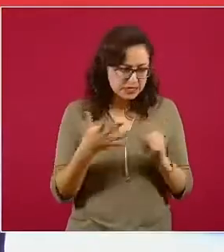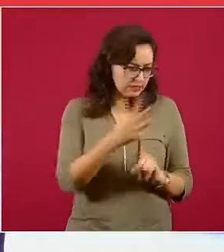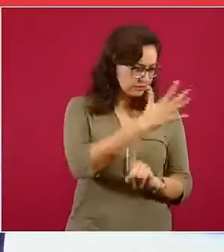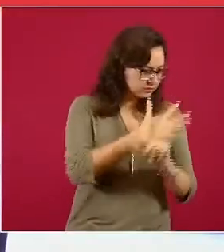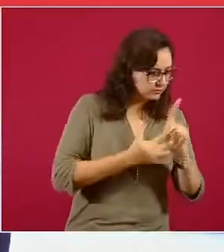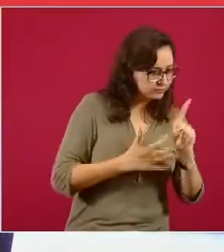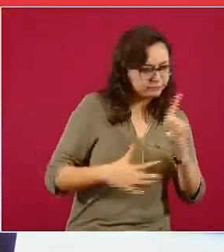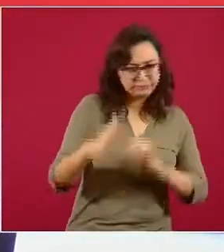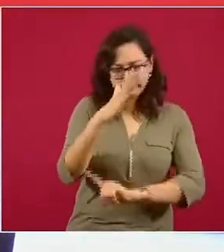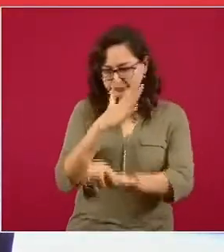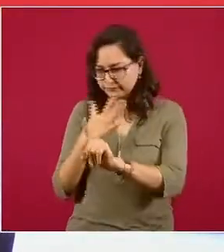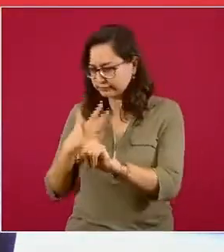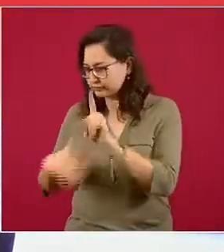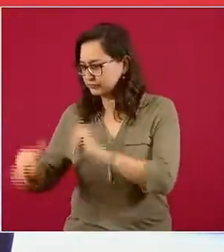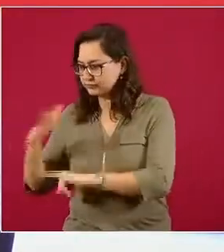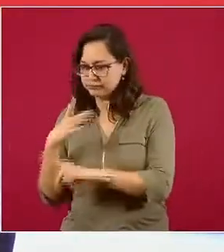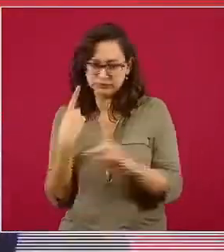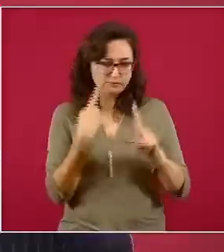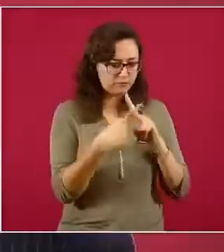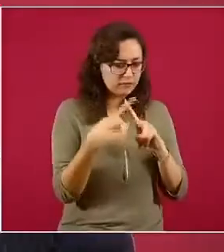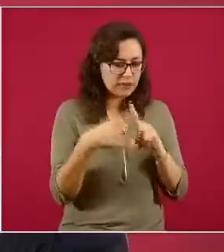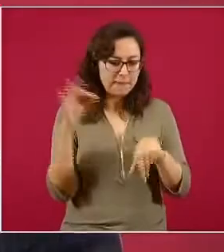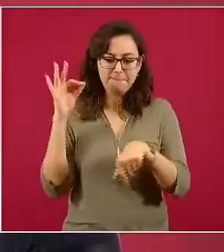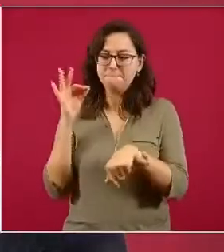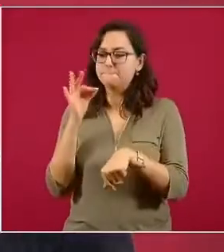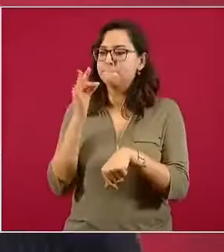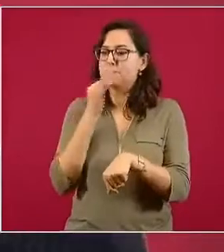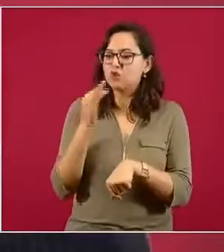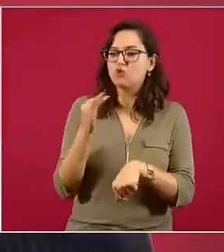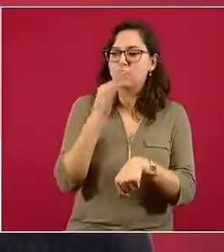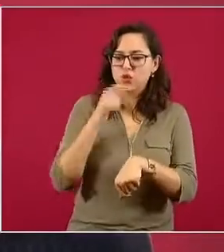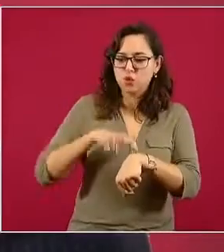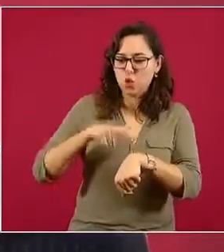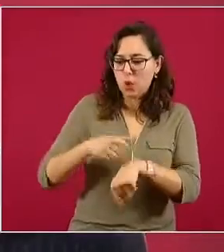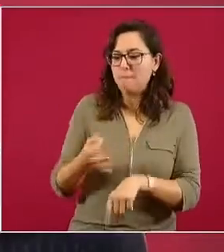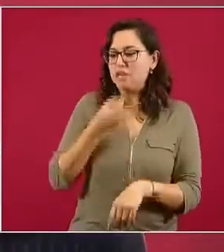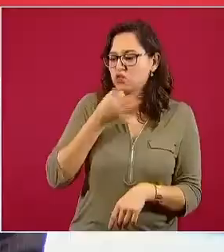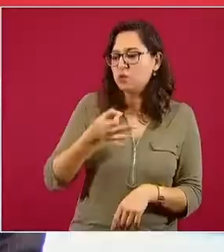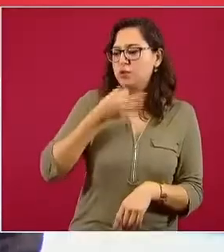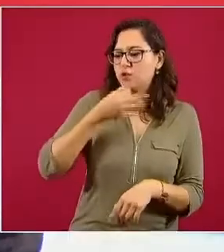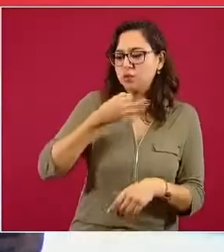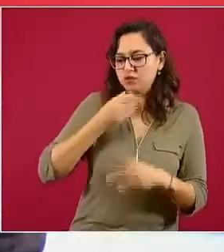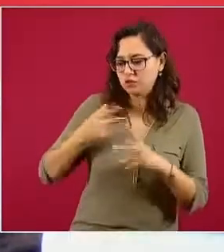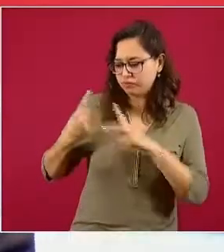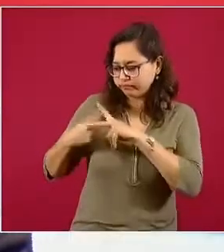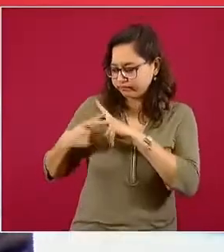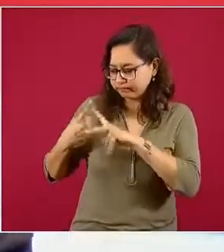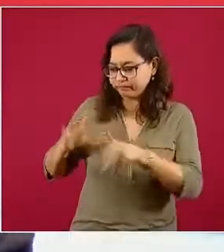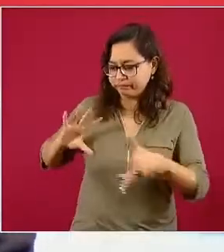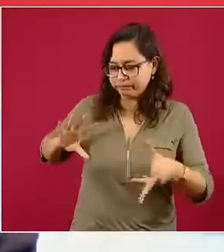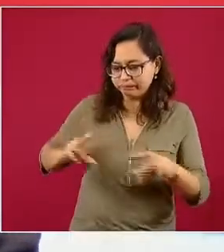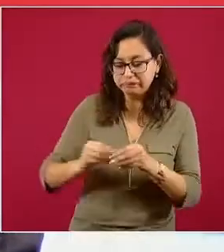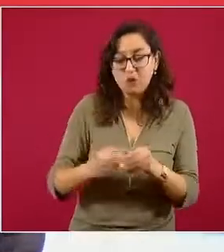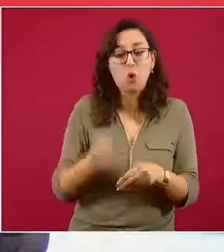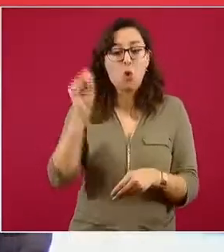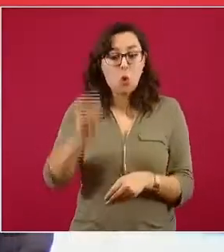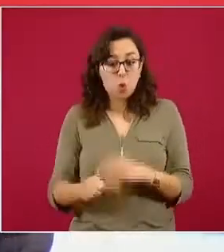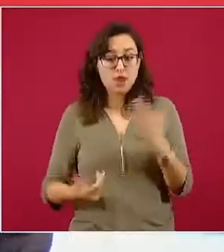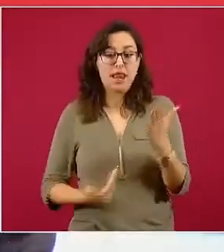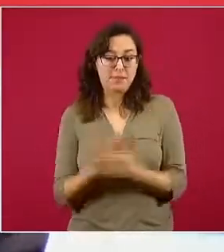de conteo minutado de lo que lleva el operativo. En la mañana presenté un diagrama para fines de comunicación sumamente